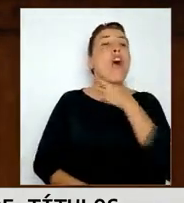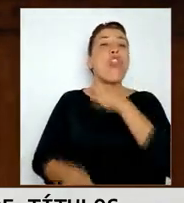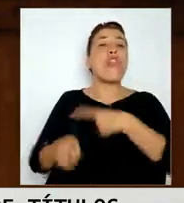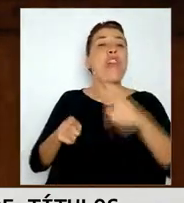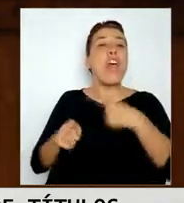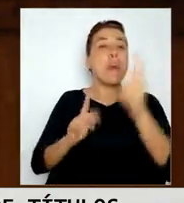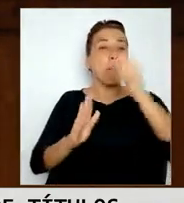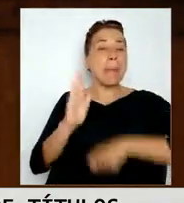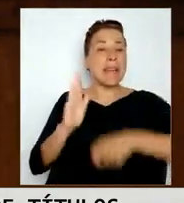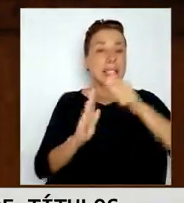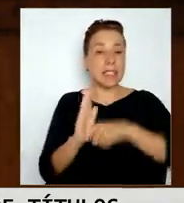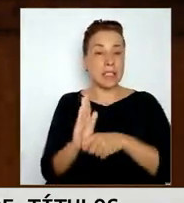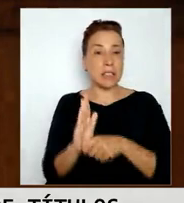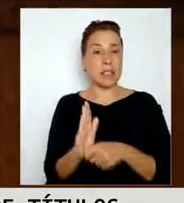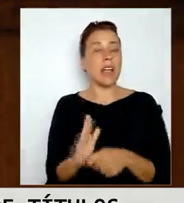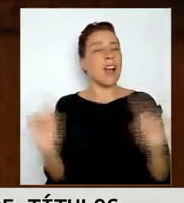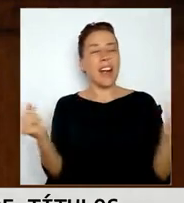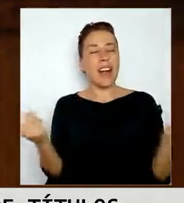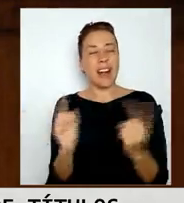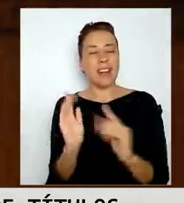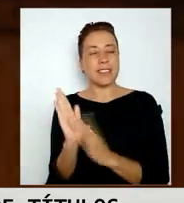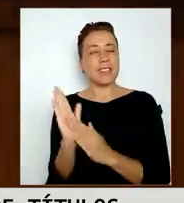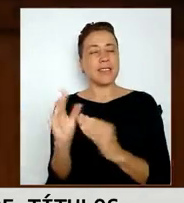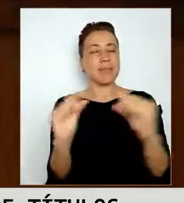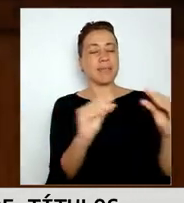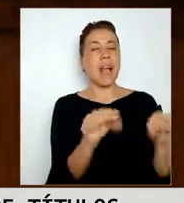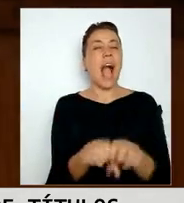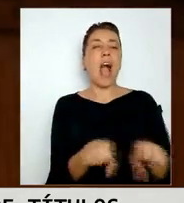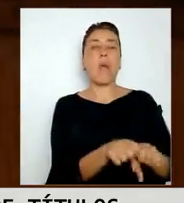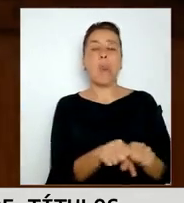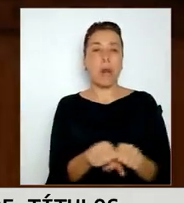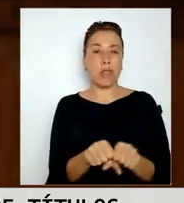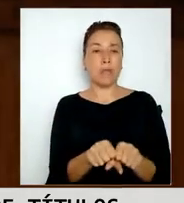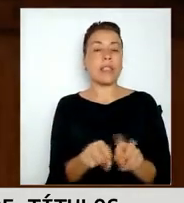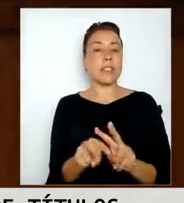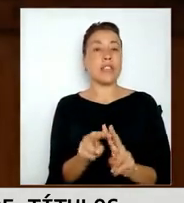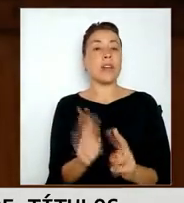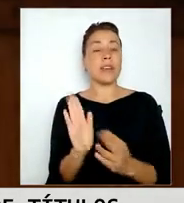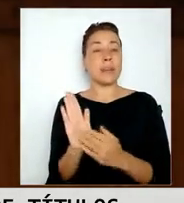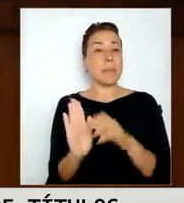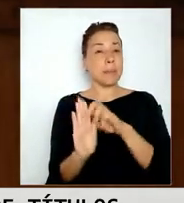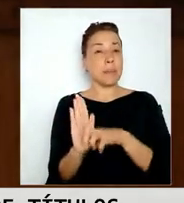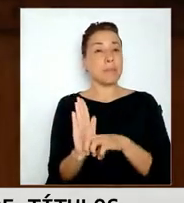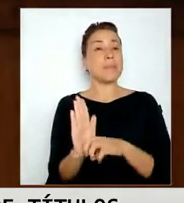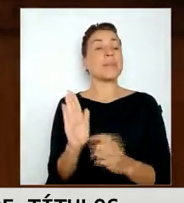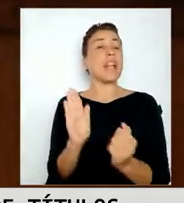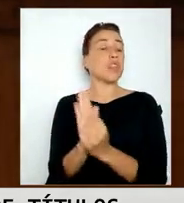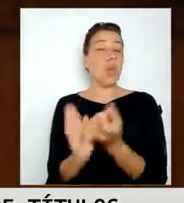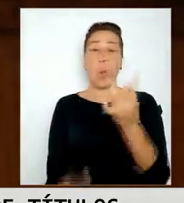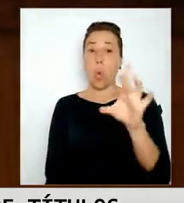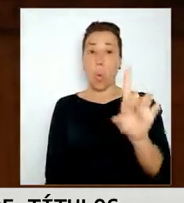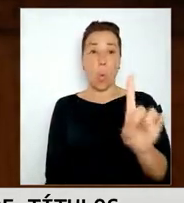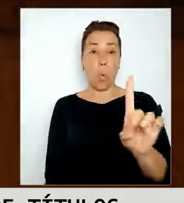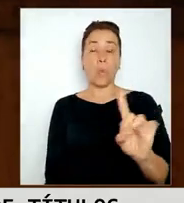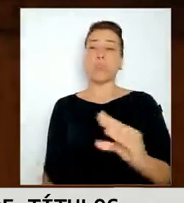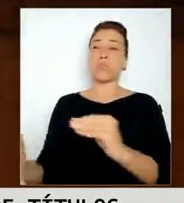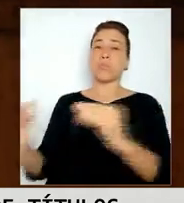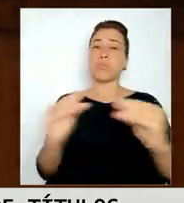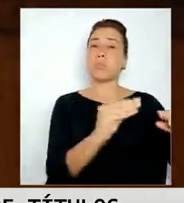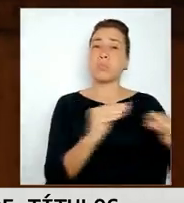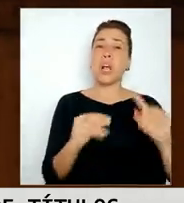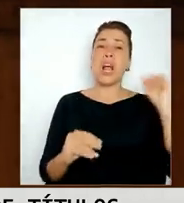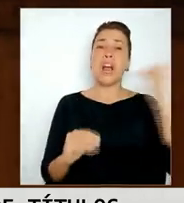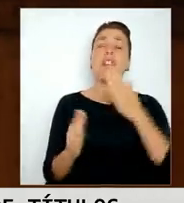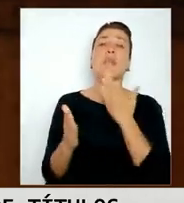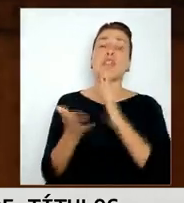discusión y acuerdos adoptados la iniciativa del ser de artículo único fue discutida en general y en particular a la